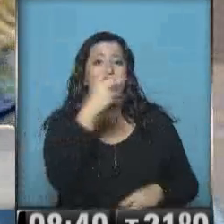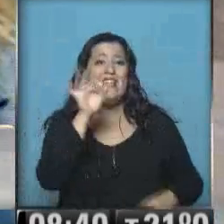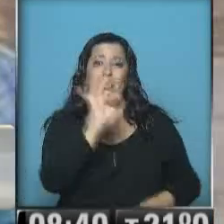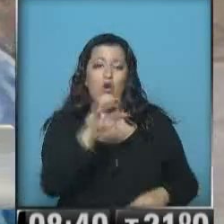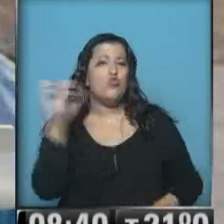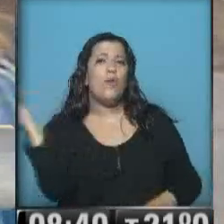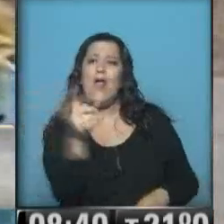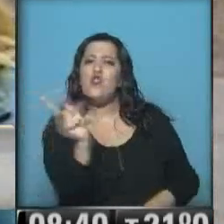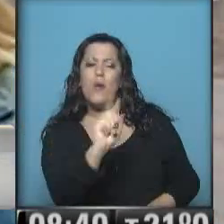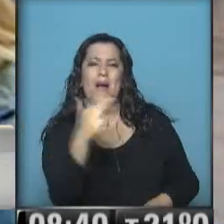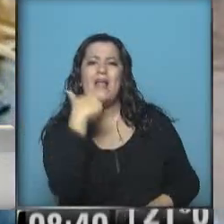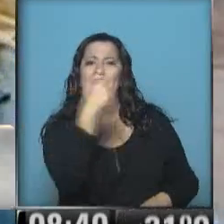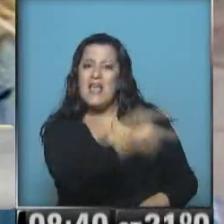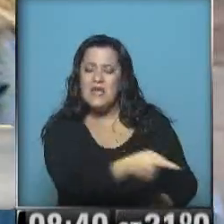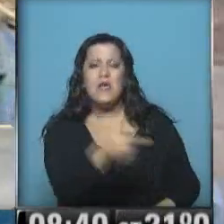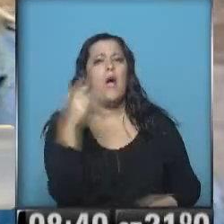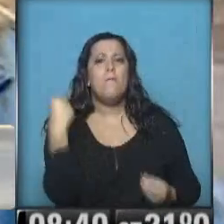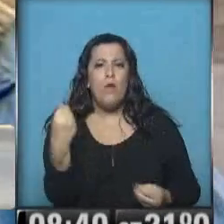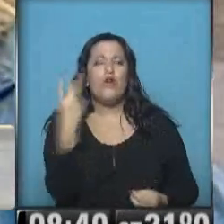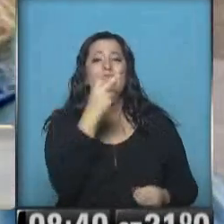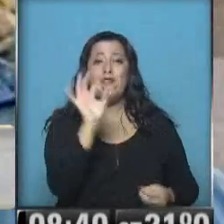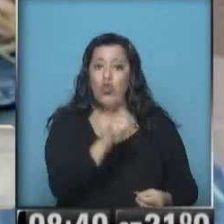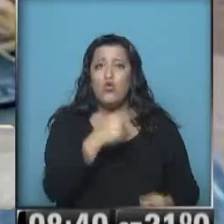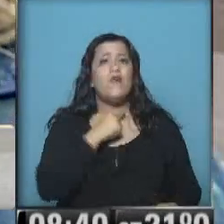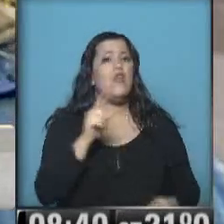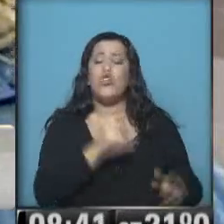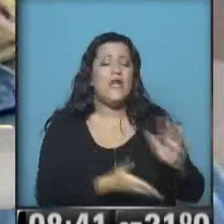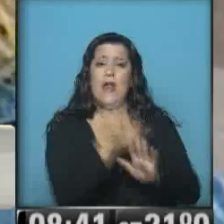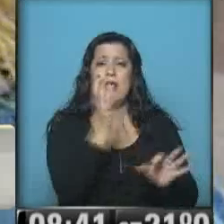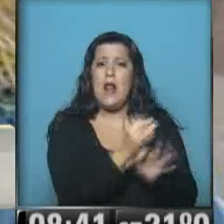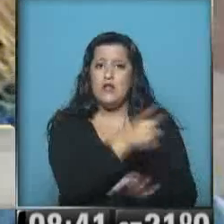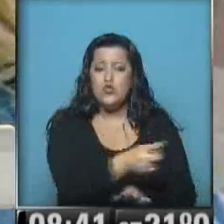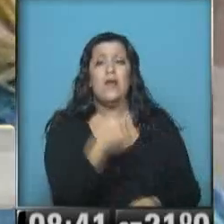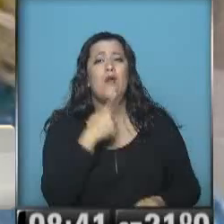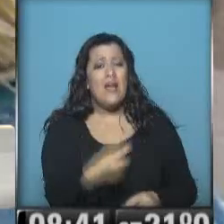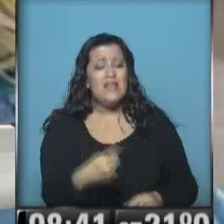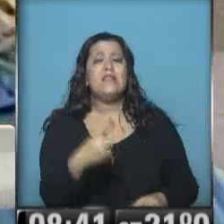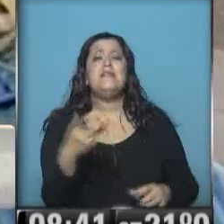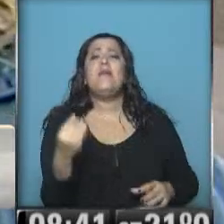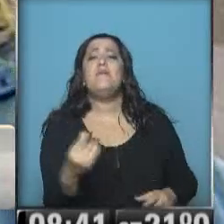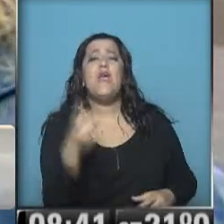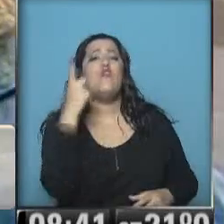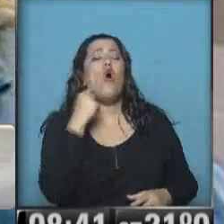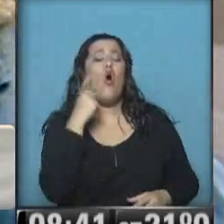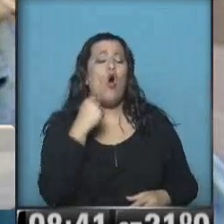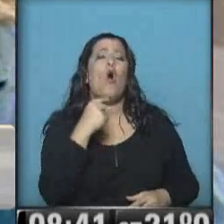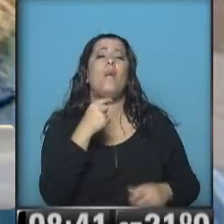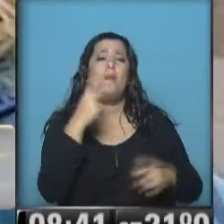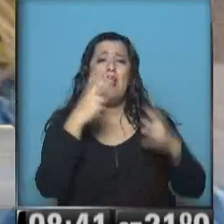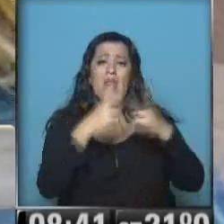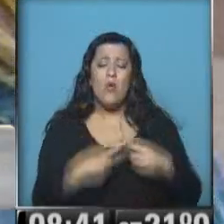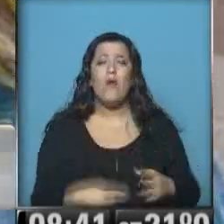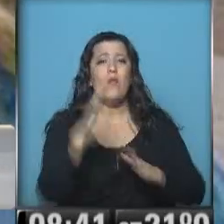colegio porque la harina no quería venir diciendo que le tenía me un señor de blanco que la llevaba a una parte del